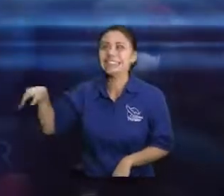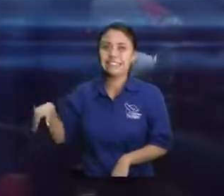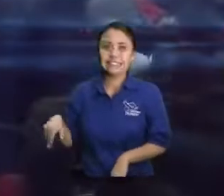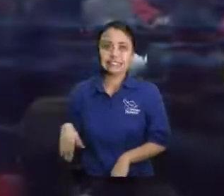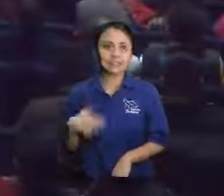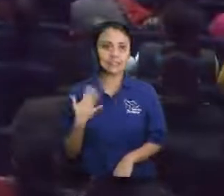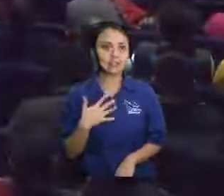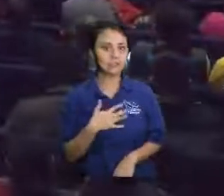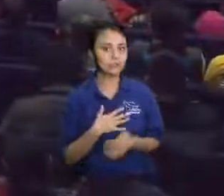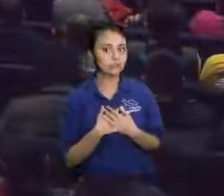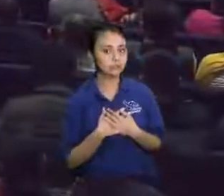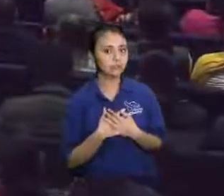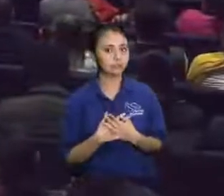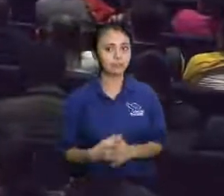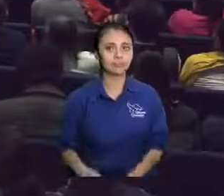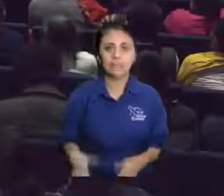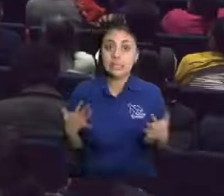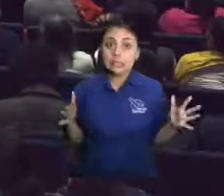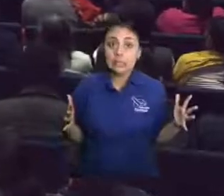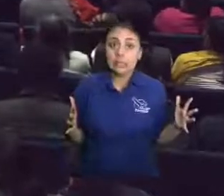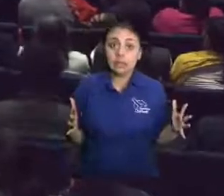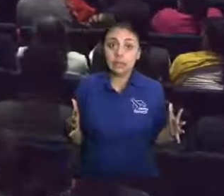Encima de impío.